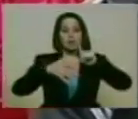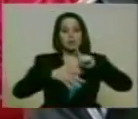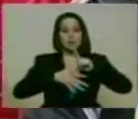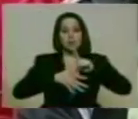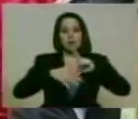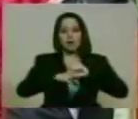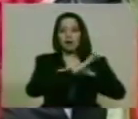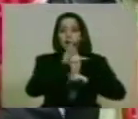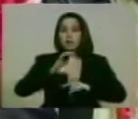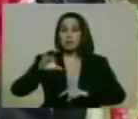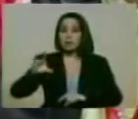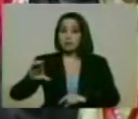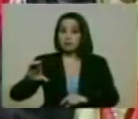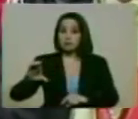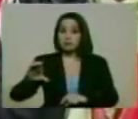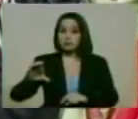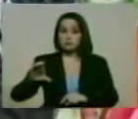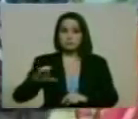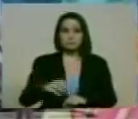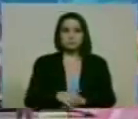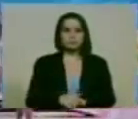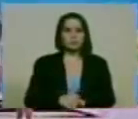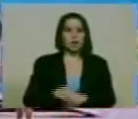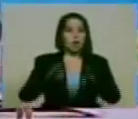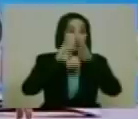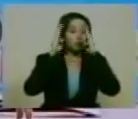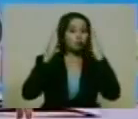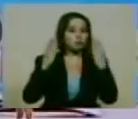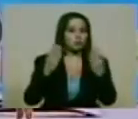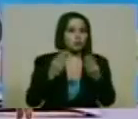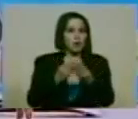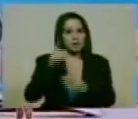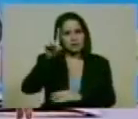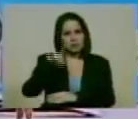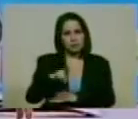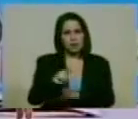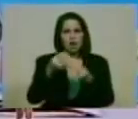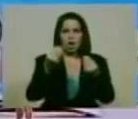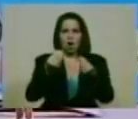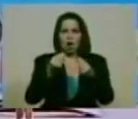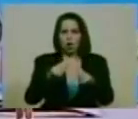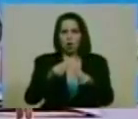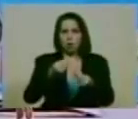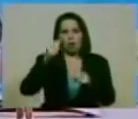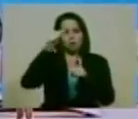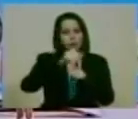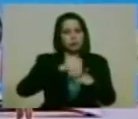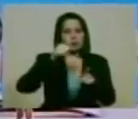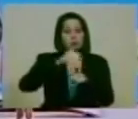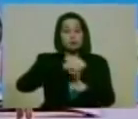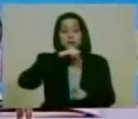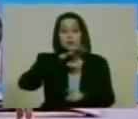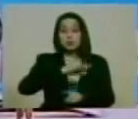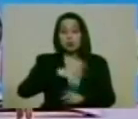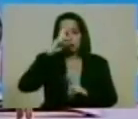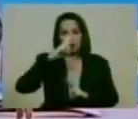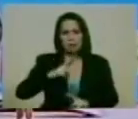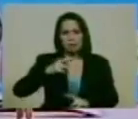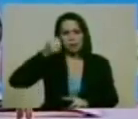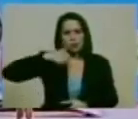caribeña y la conciencia mundial sobre la lucha histórica de los